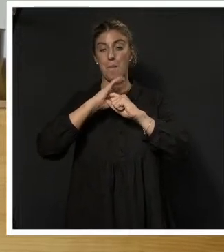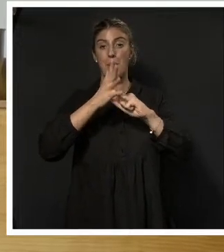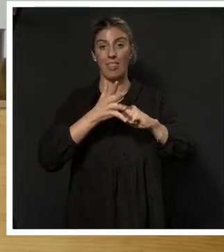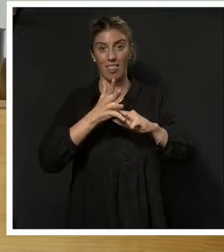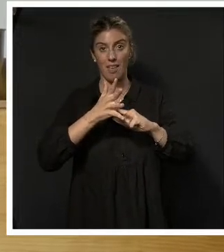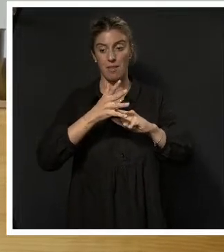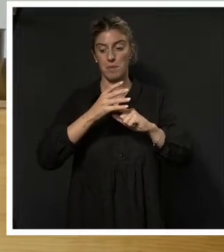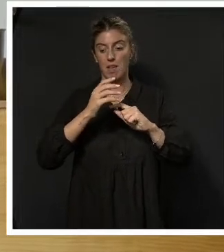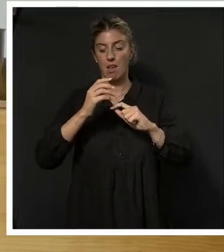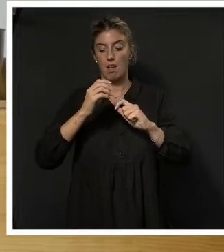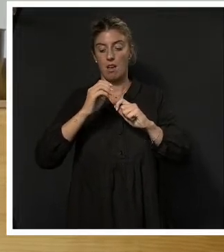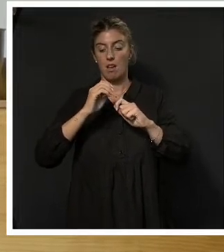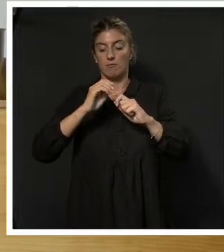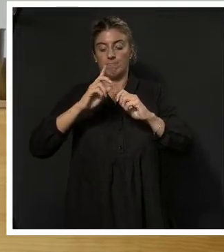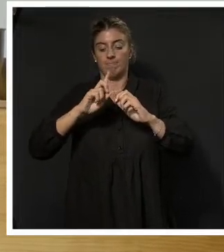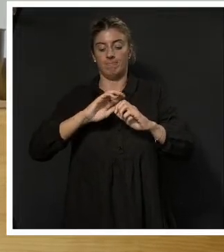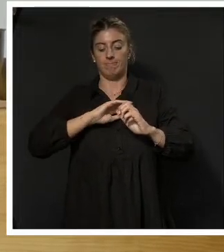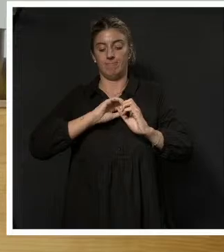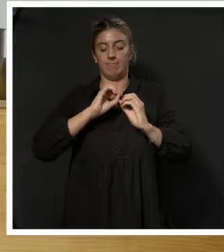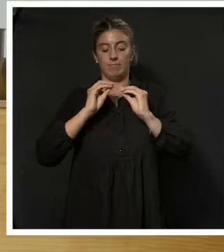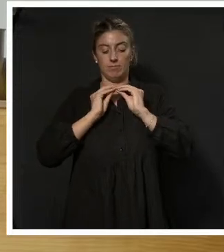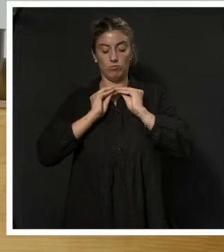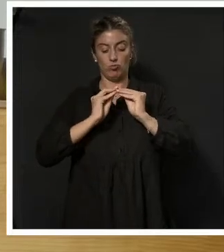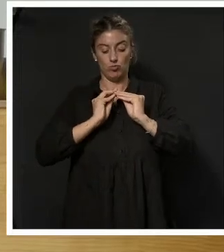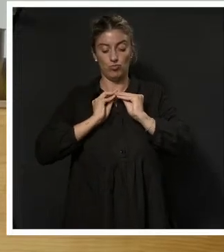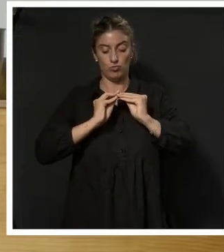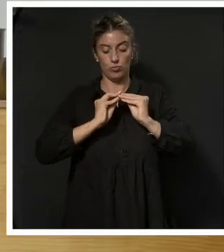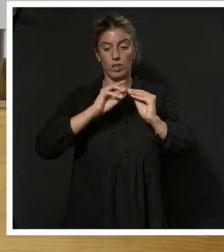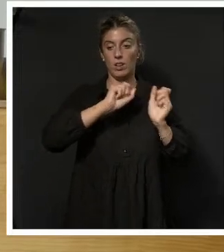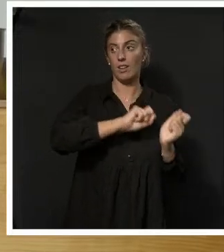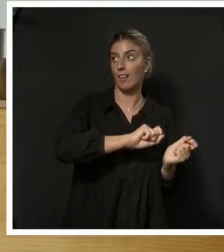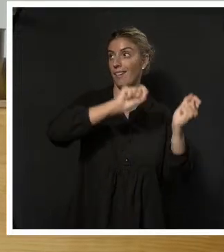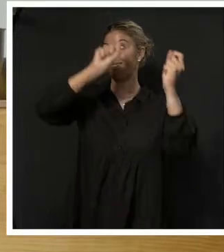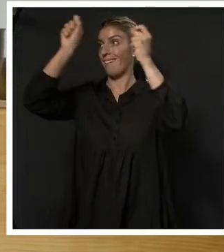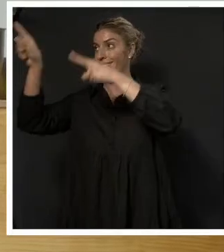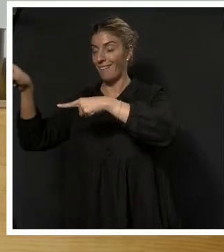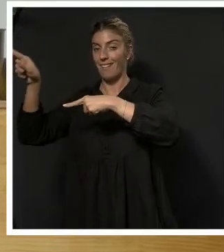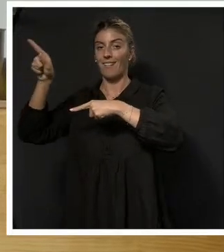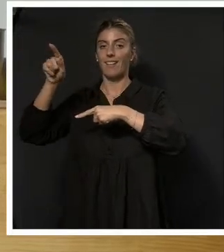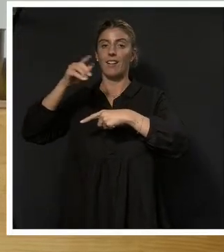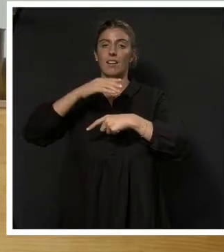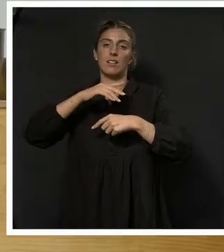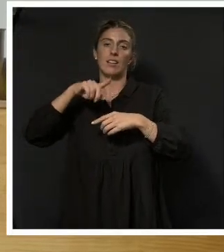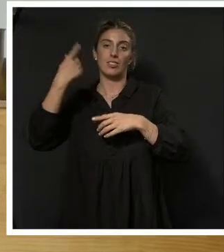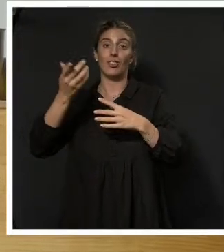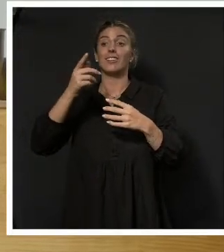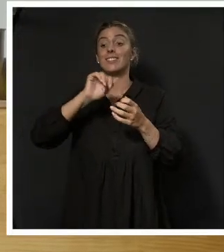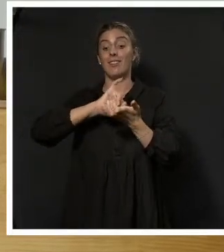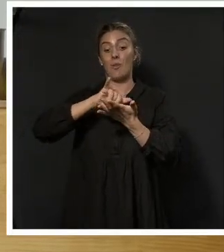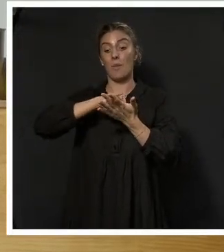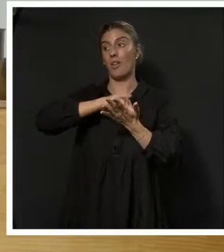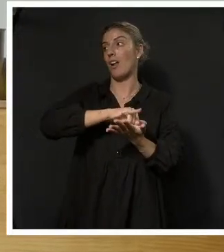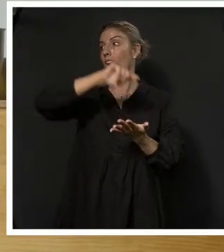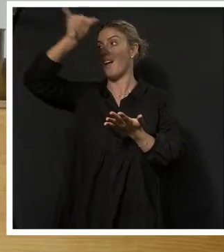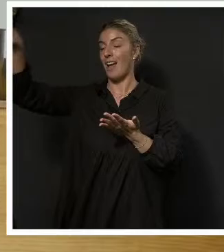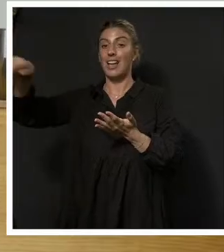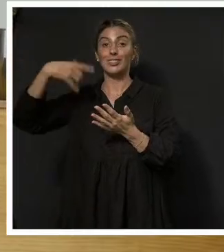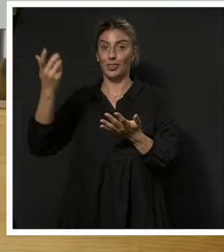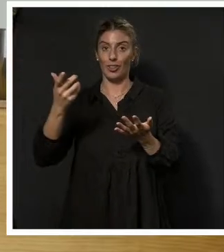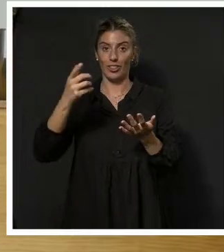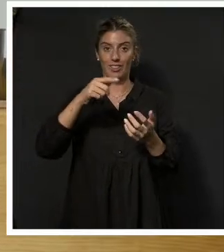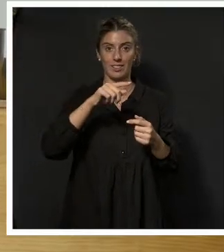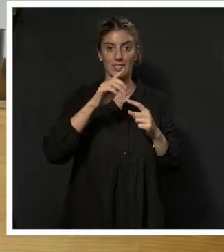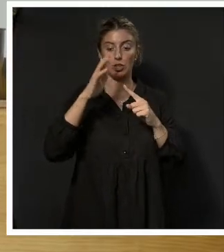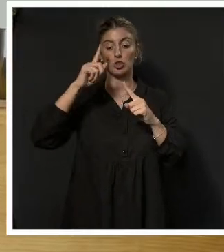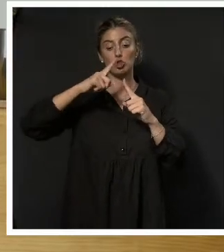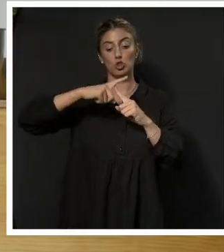se aboga solo porque porque maravilla Cuando vayas a Nueva York cuando vaya de esa Nueva York donde dice desde ir van todos los españoles que antes hay alguien